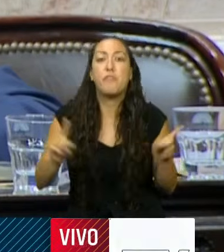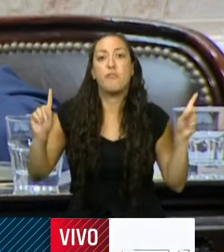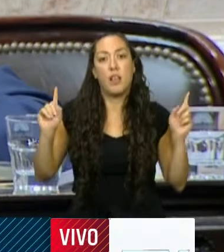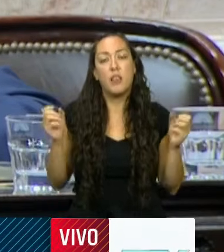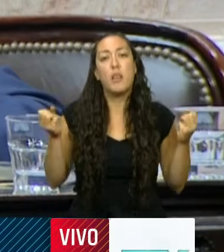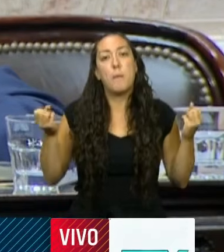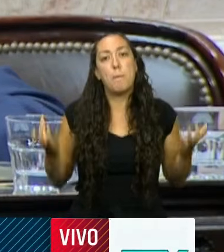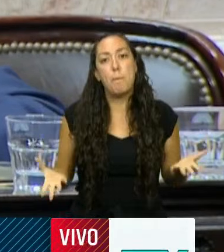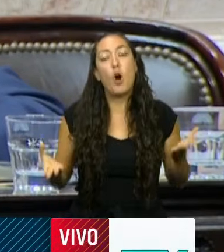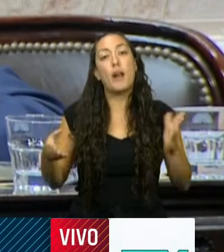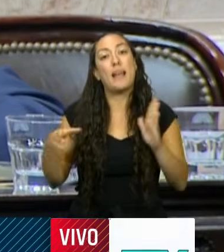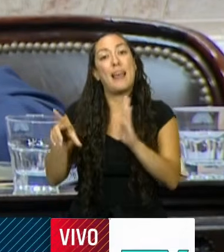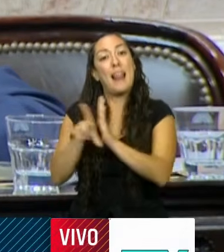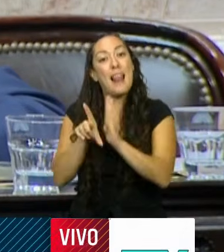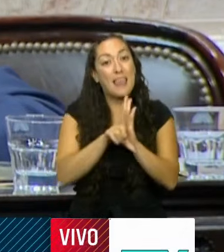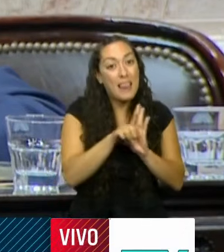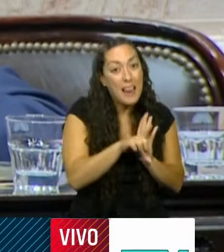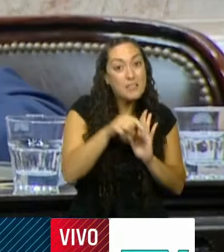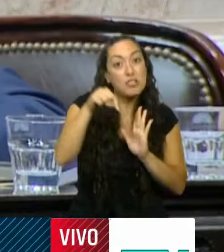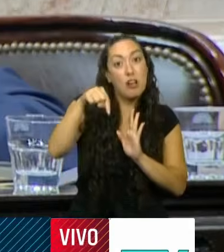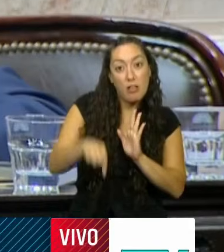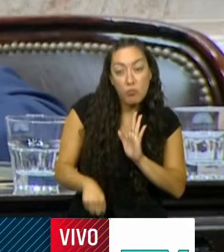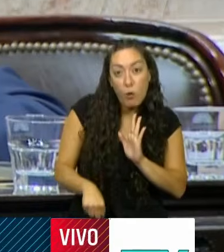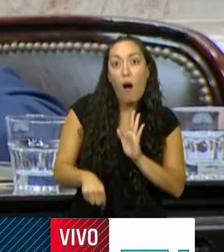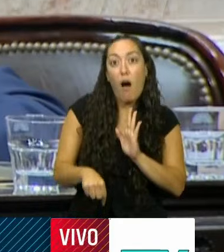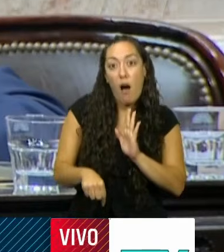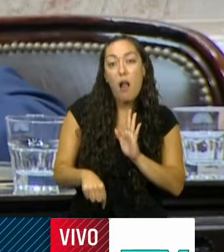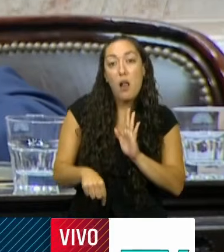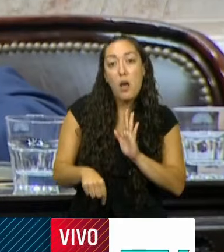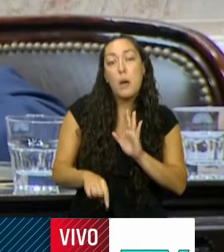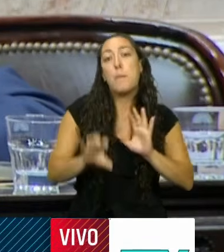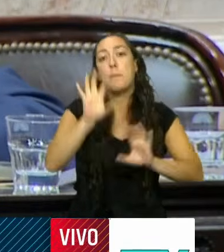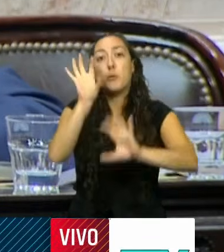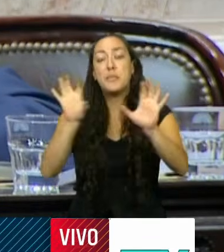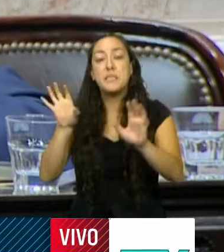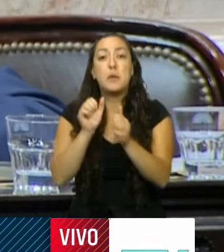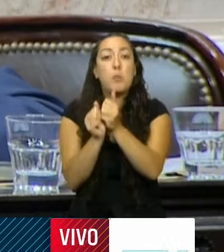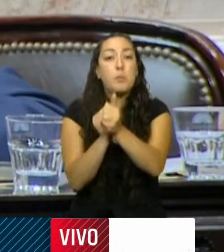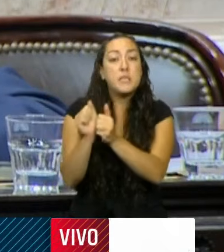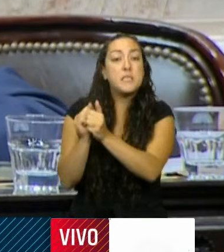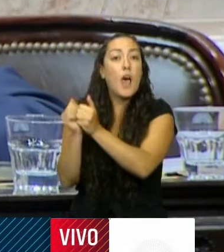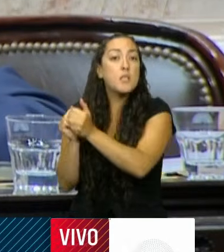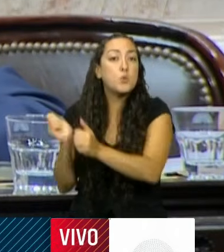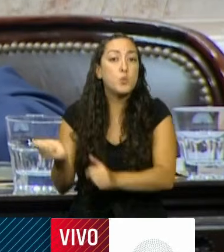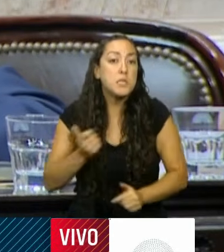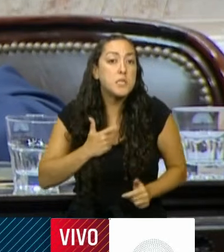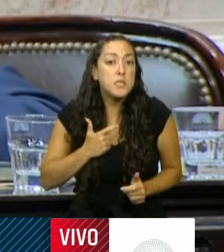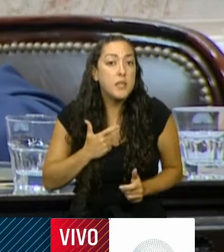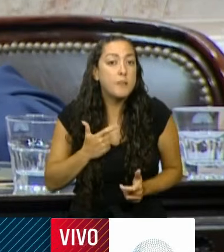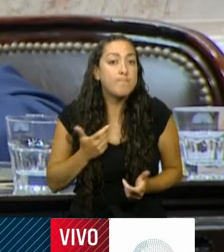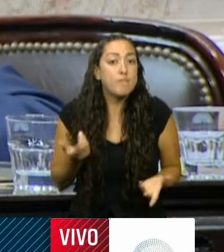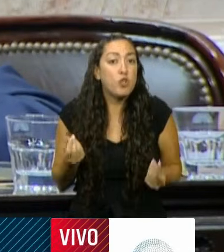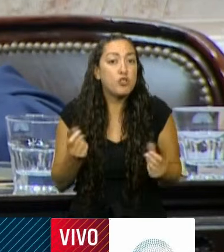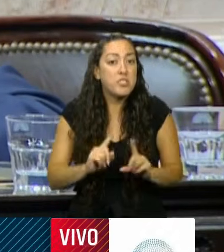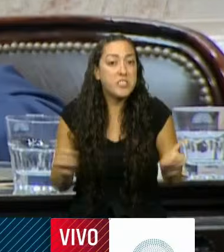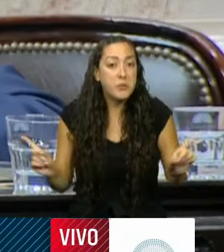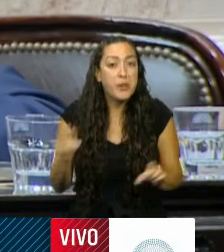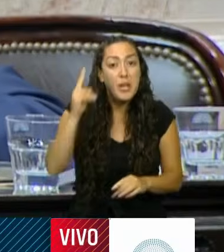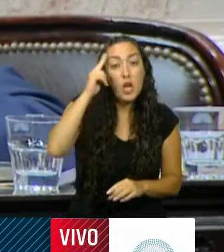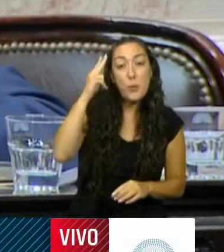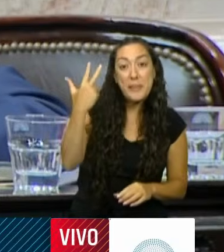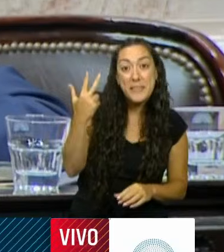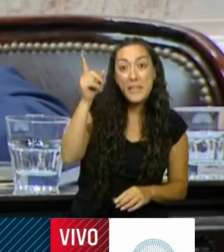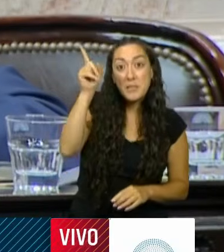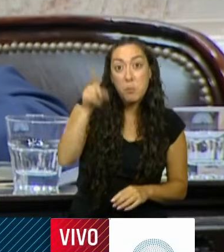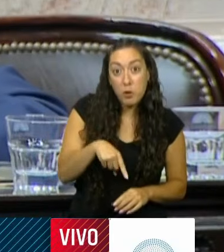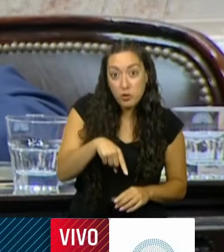la legislación actual no llega a nuestras empresas. Ese